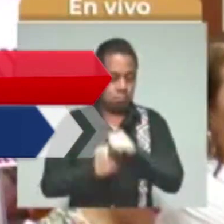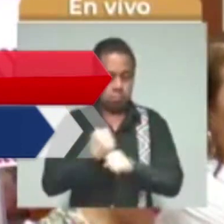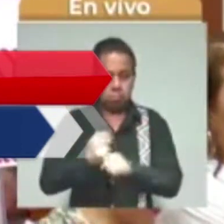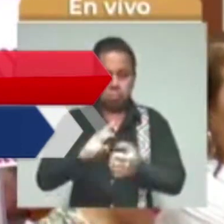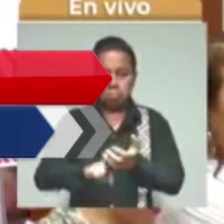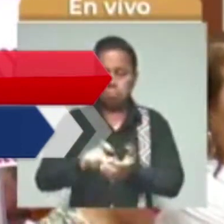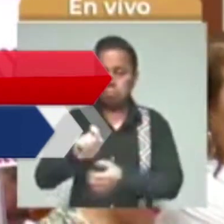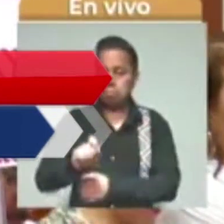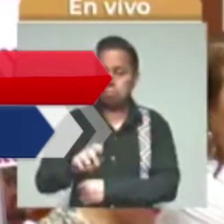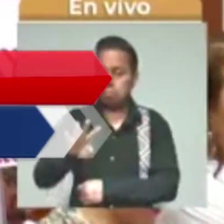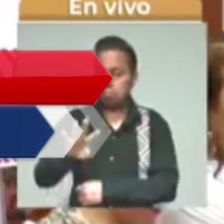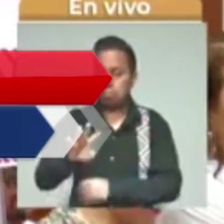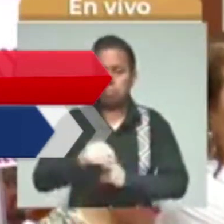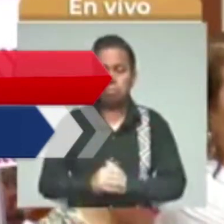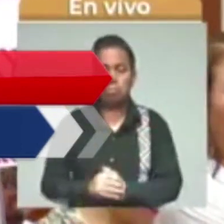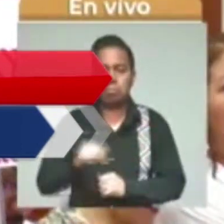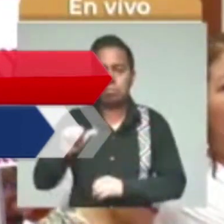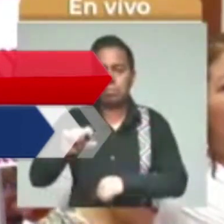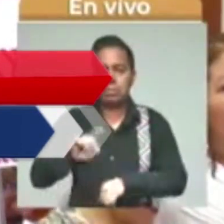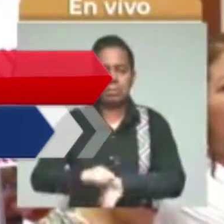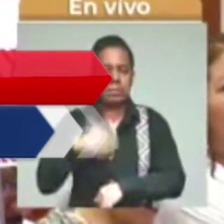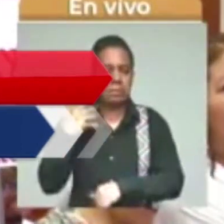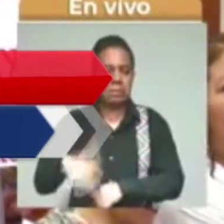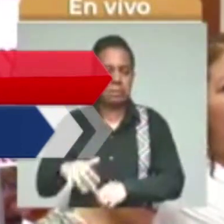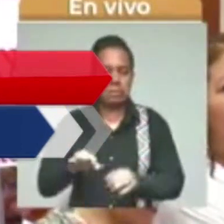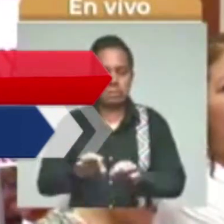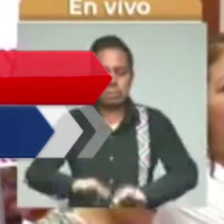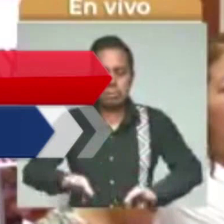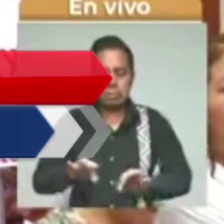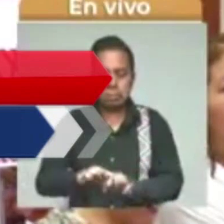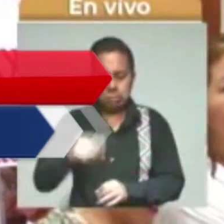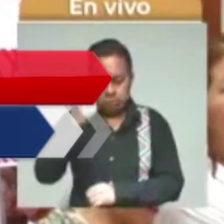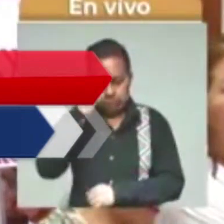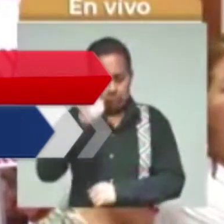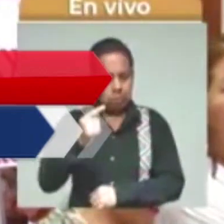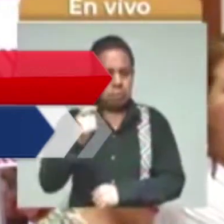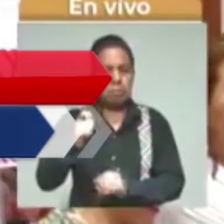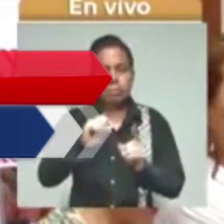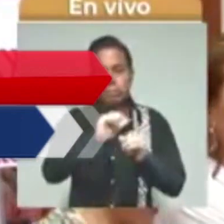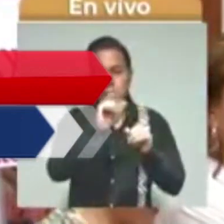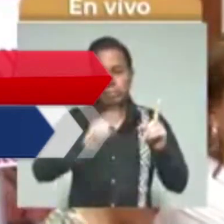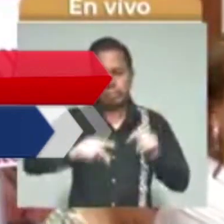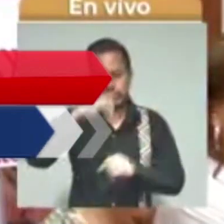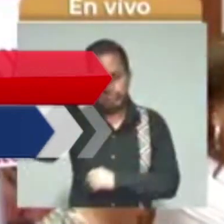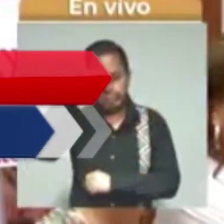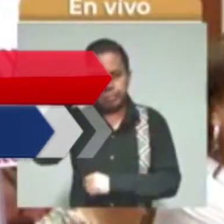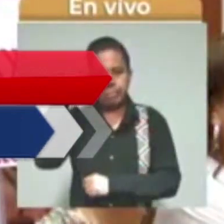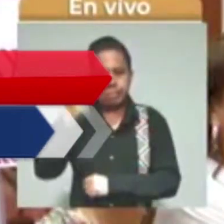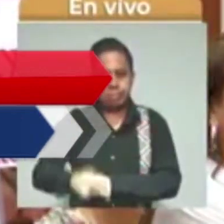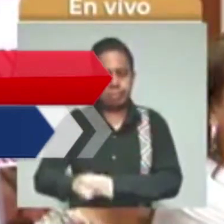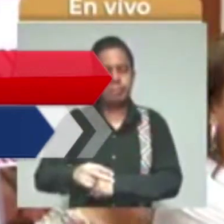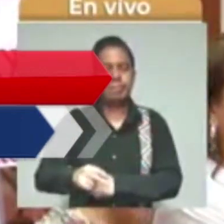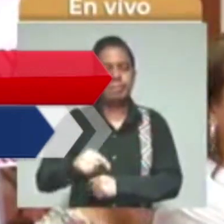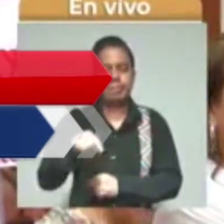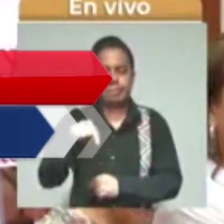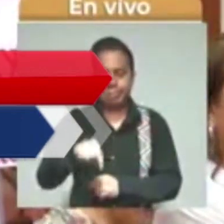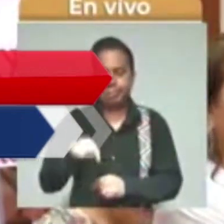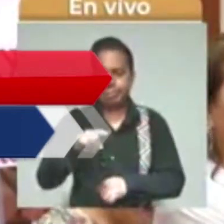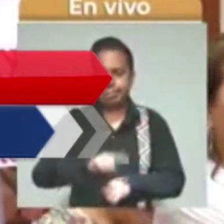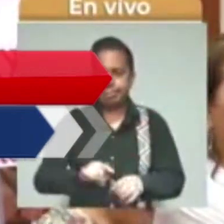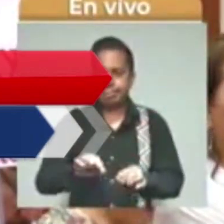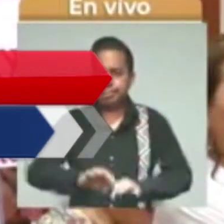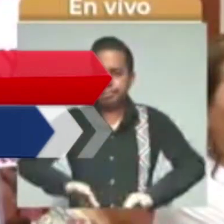será este próximo 21 de marzo y podría ser quizá la última que haga Andrés Manuel López